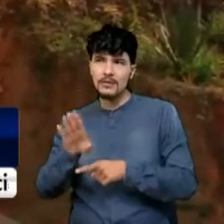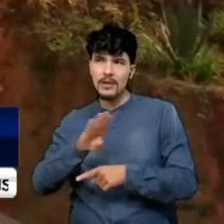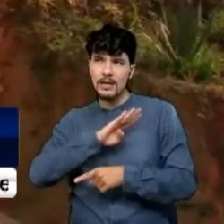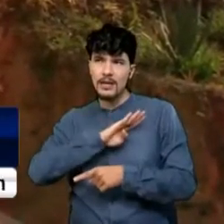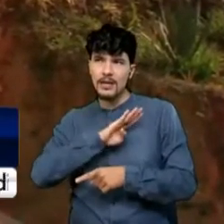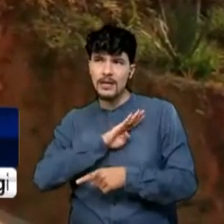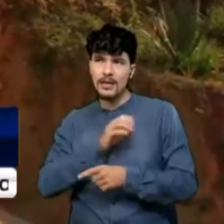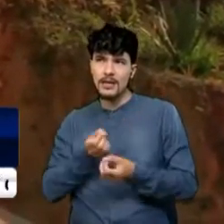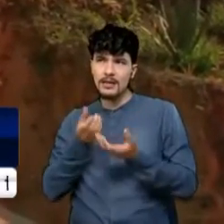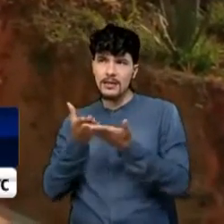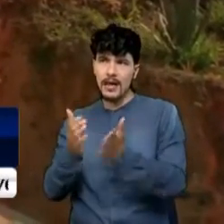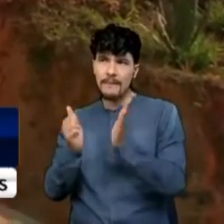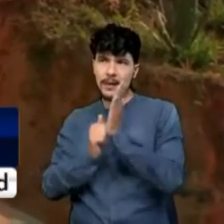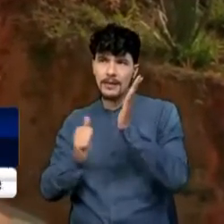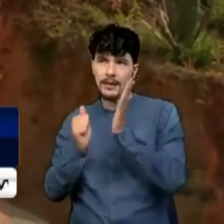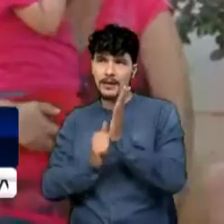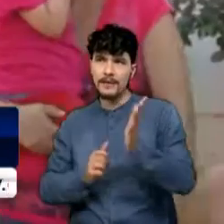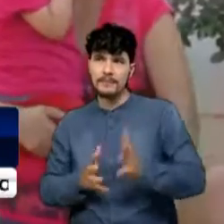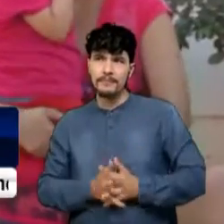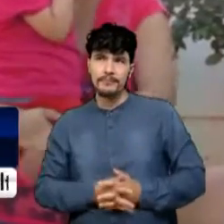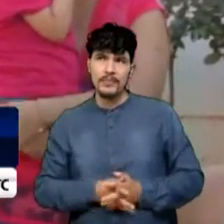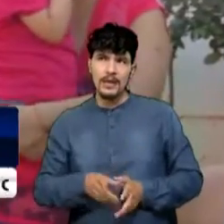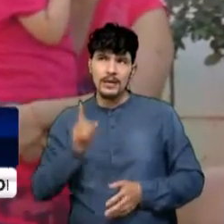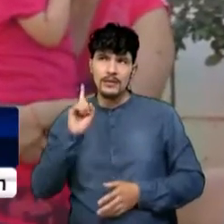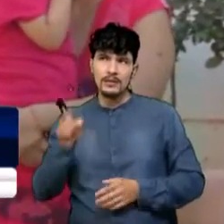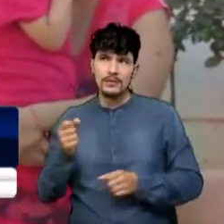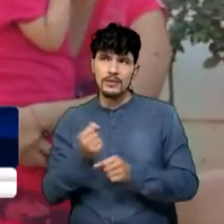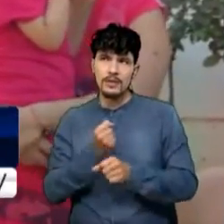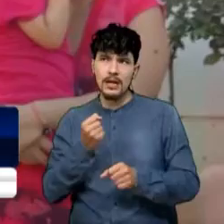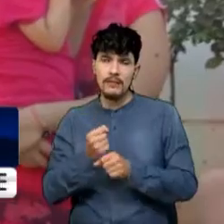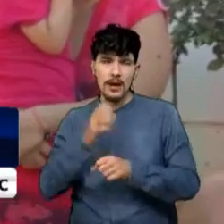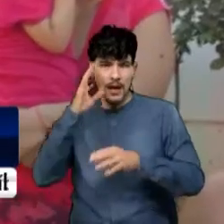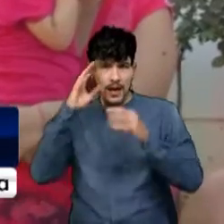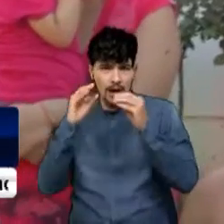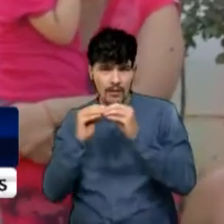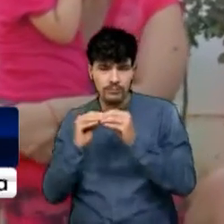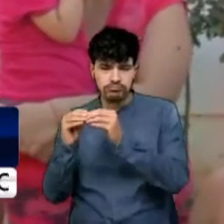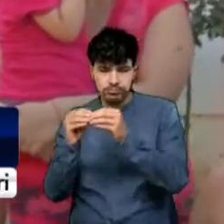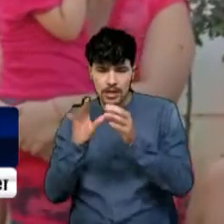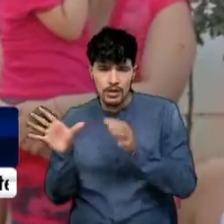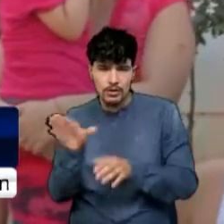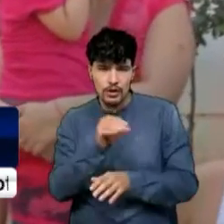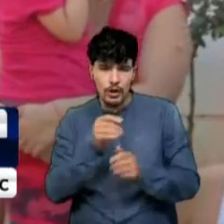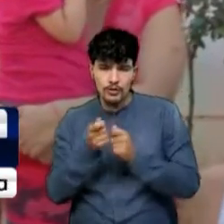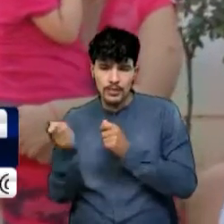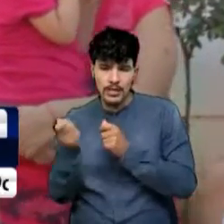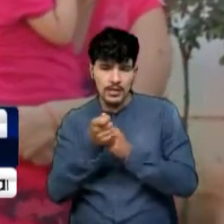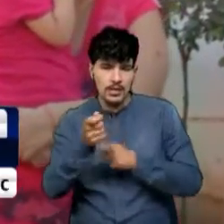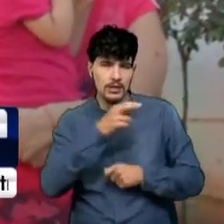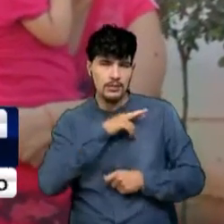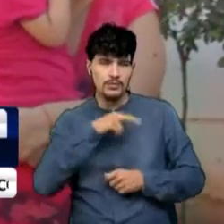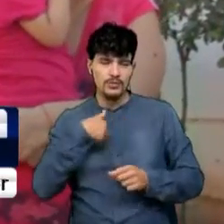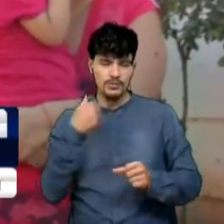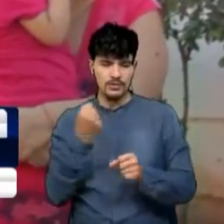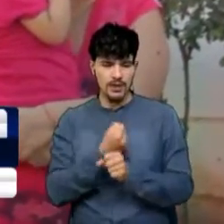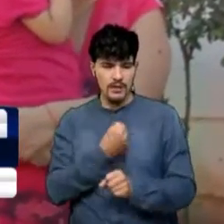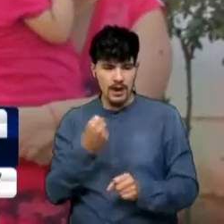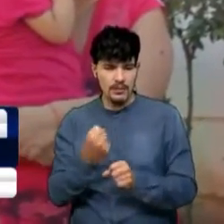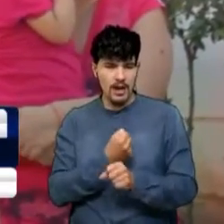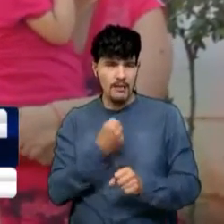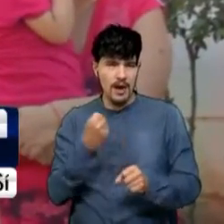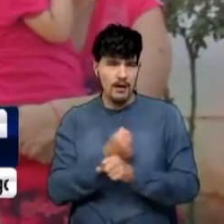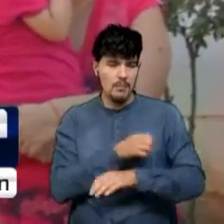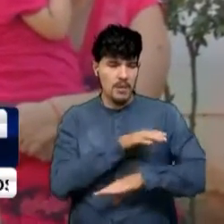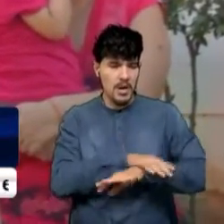alcaldía, que dio el material. Bueno, ese trabajo se hizo en compañía de todos los vecinos, se trabajó en